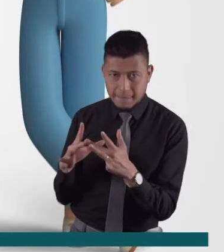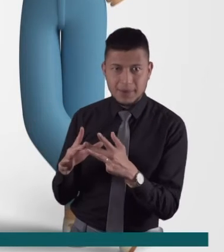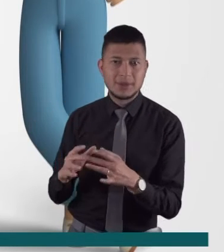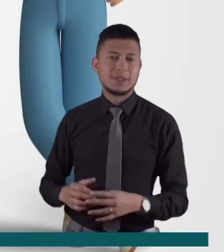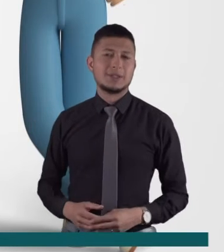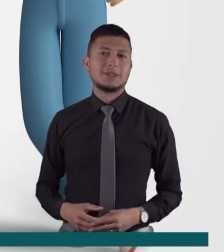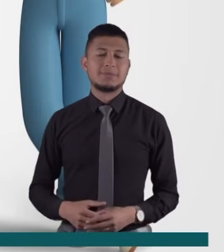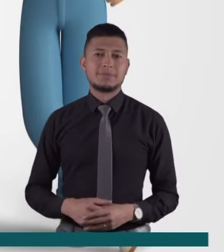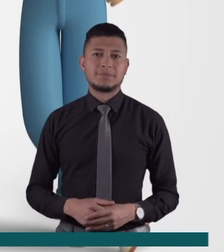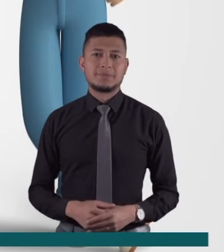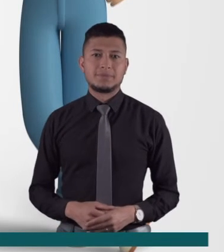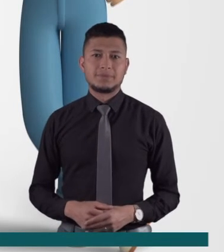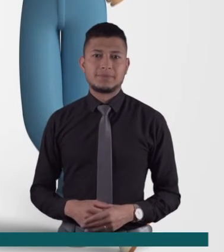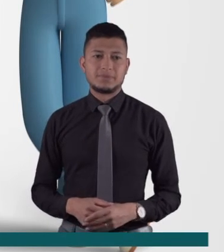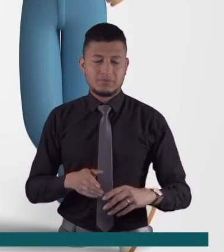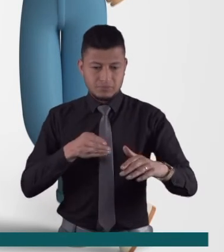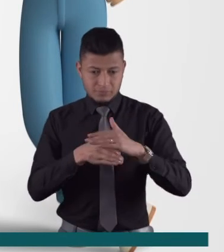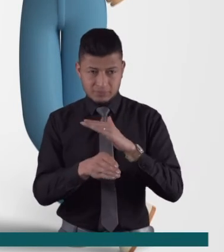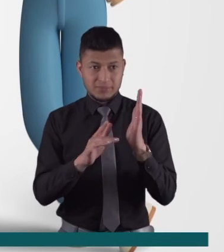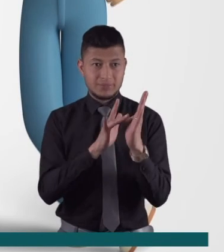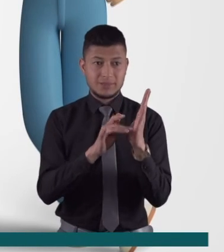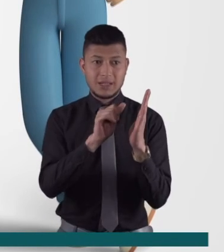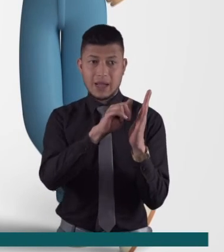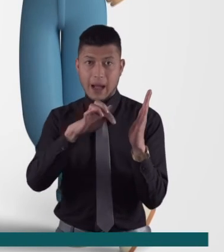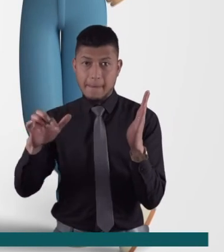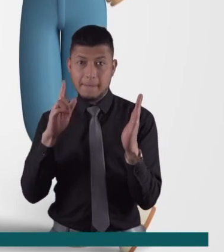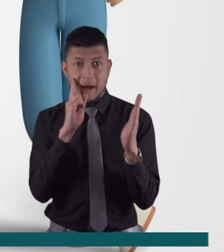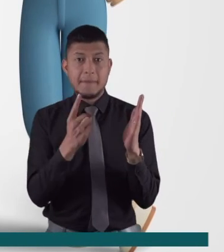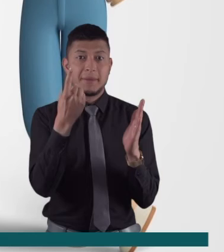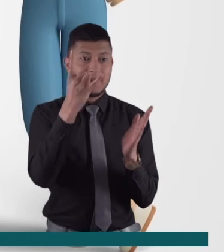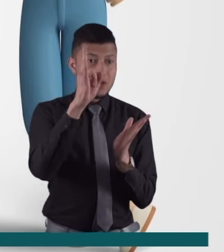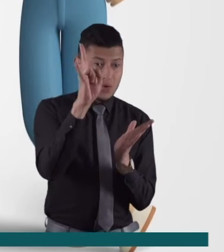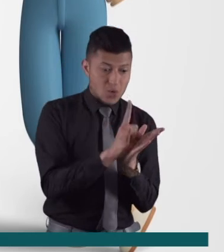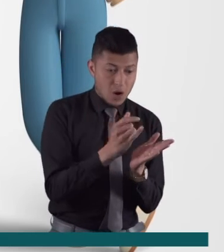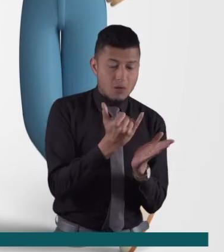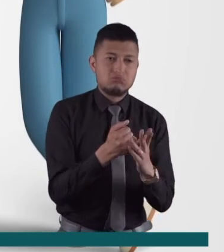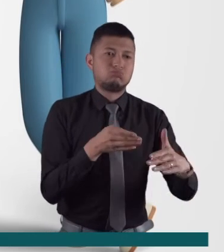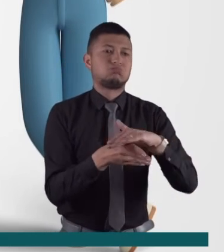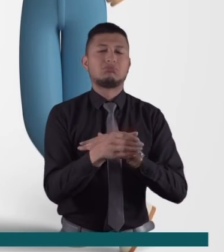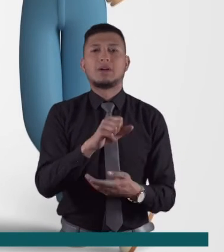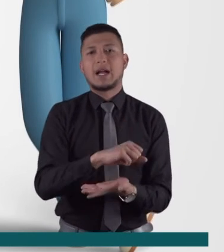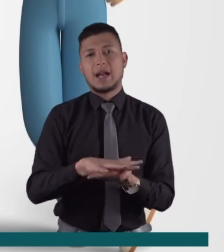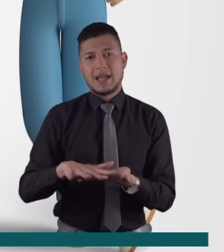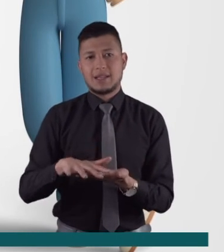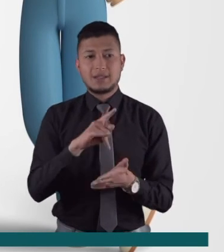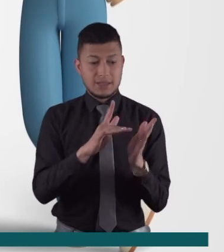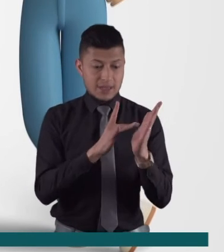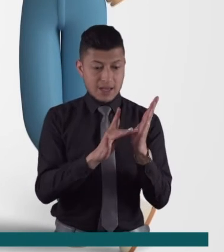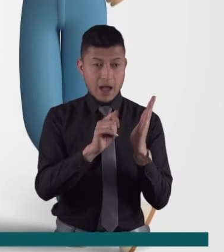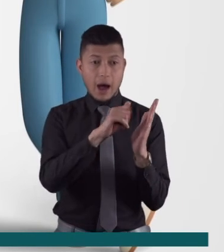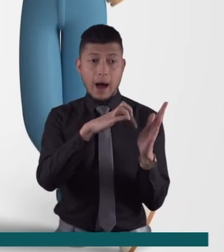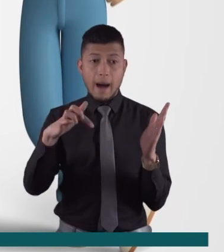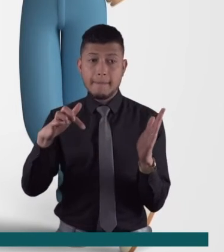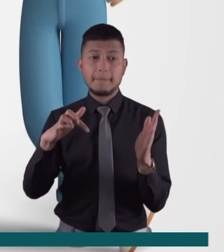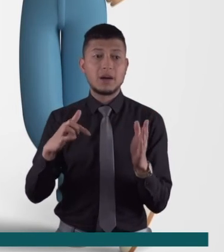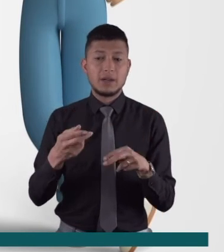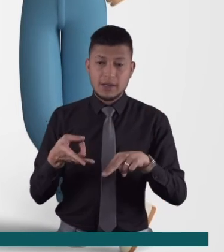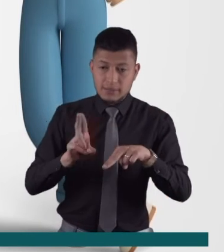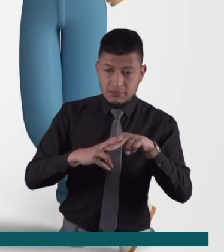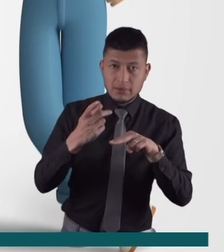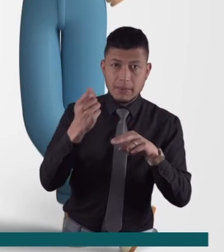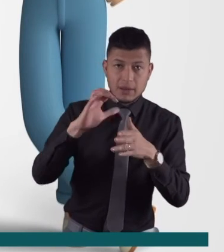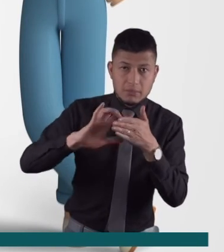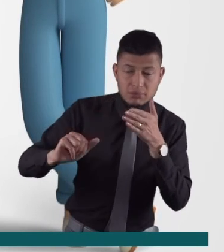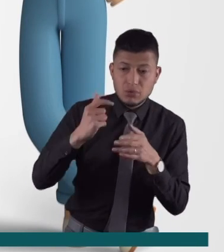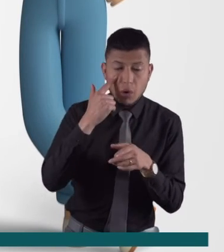hacerlo solo cuando una de estas mujeres descarga la aplicación y la instala y la Abre por primera vez después de registrar y es completamente gratis es una aplicación donde no te van a hacer ningún cargo por